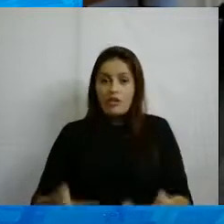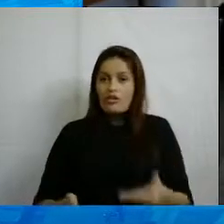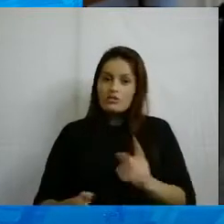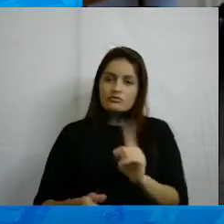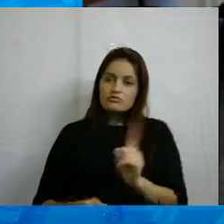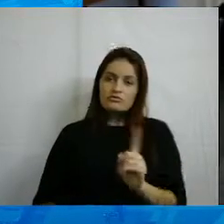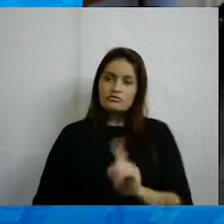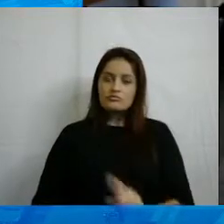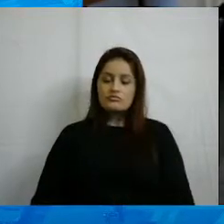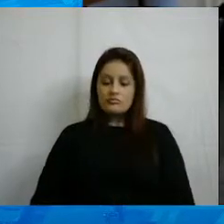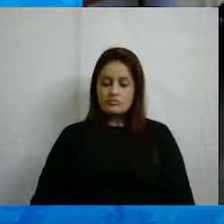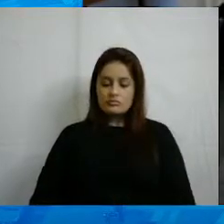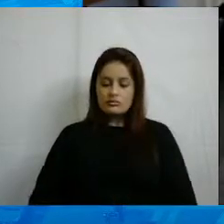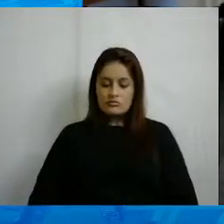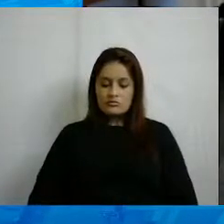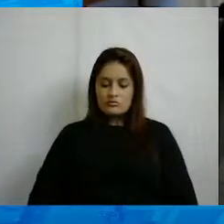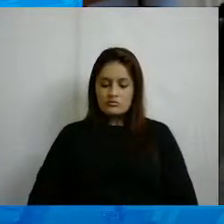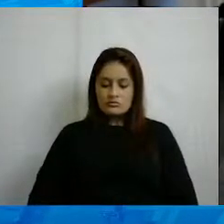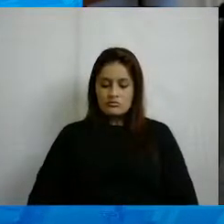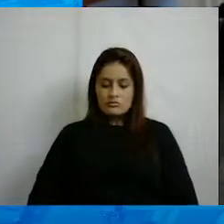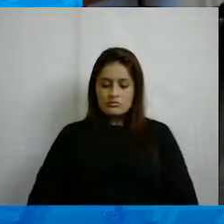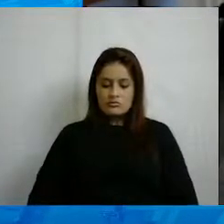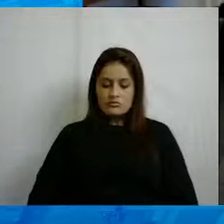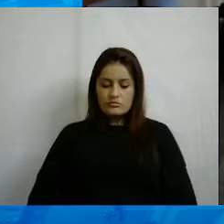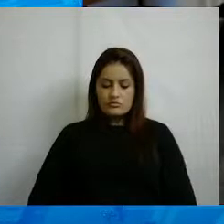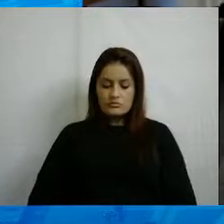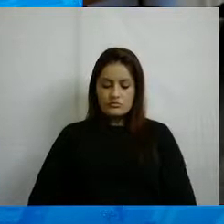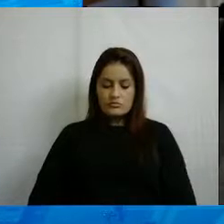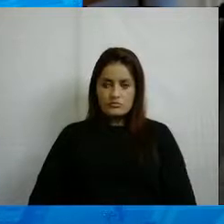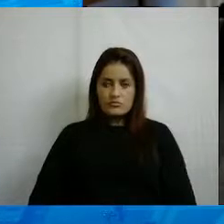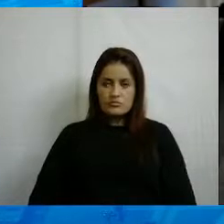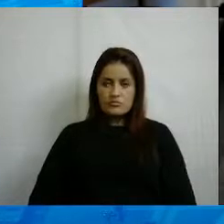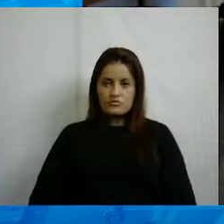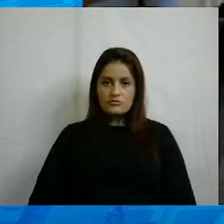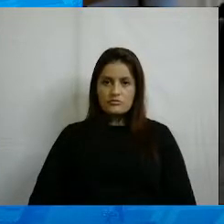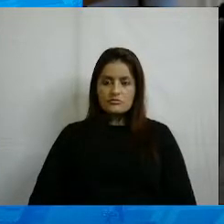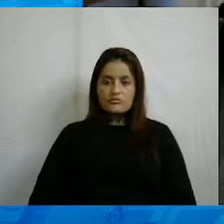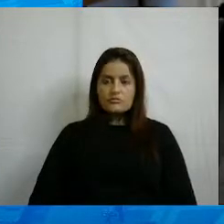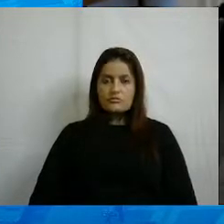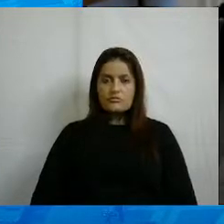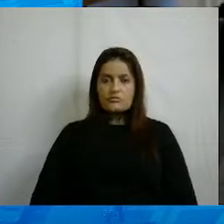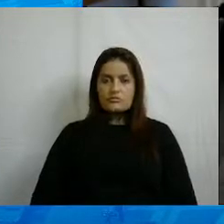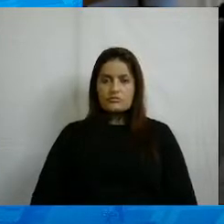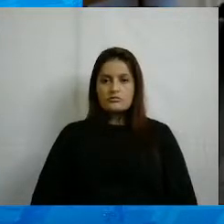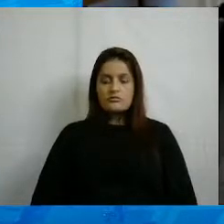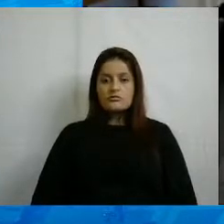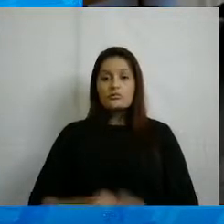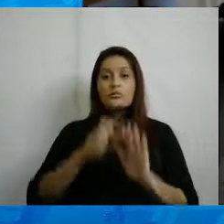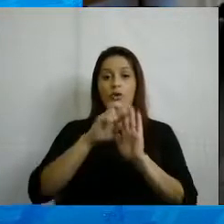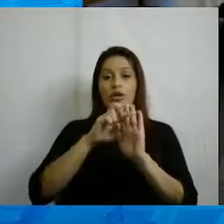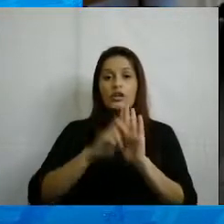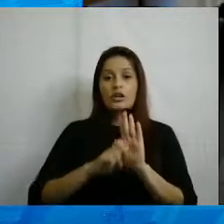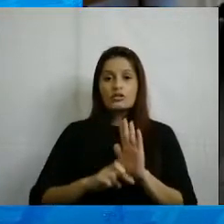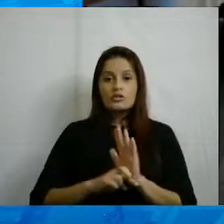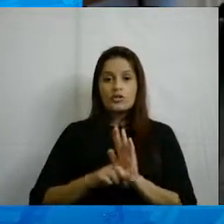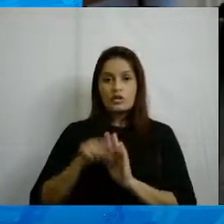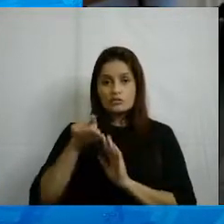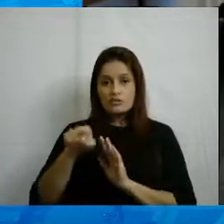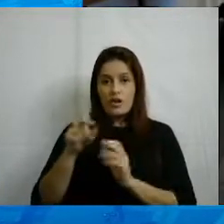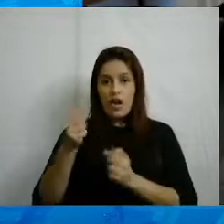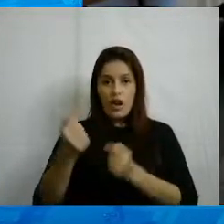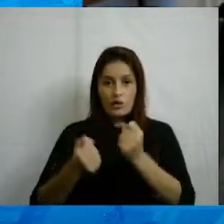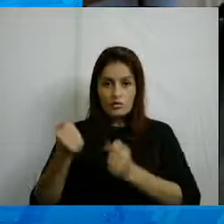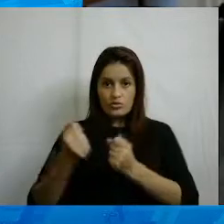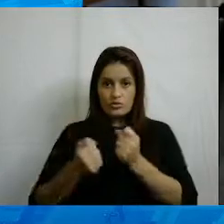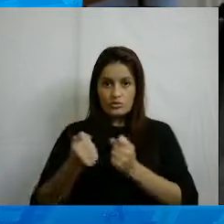momento. Dar, concejal, en relación a eso mismo, el proyecto en sí son estos vehículos, o sea,